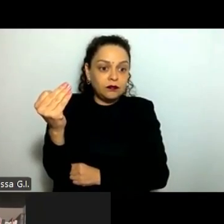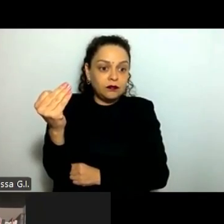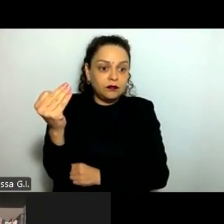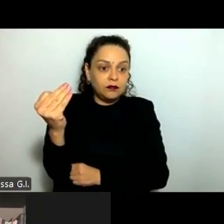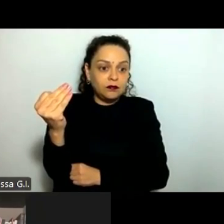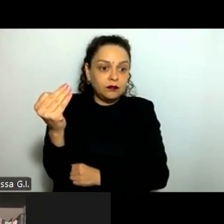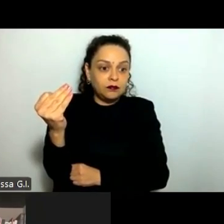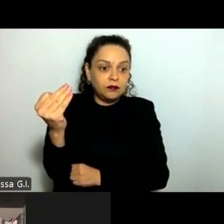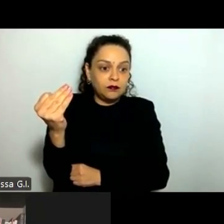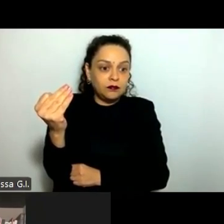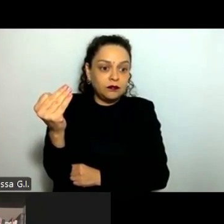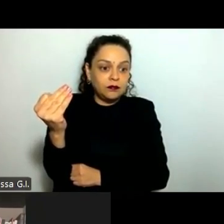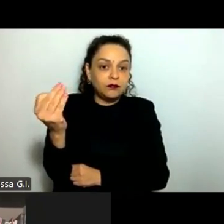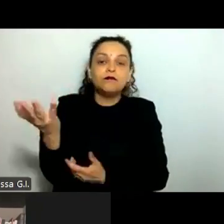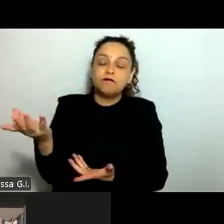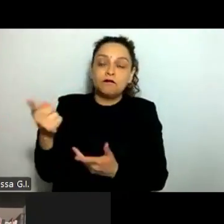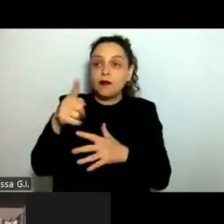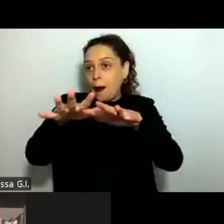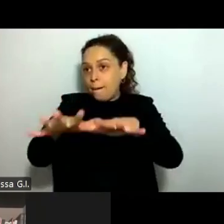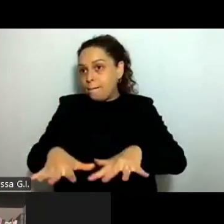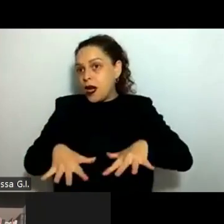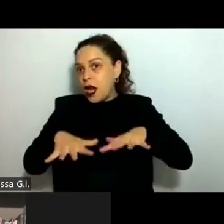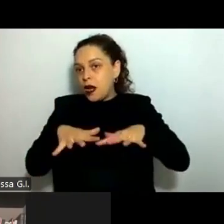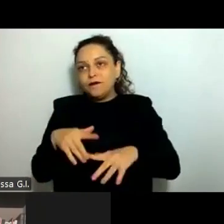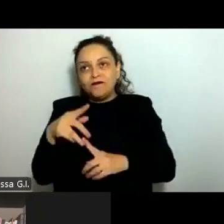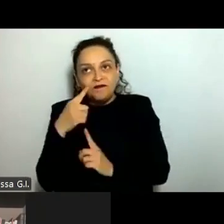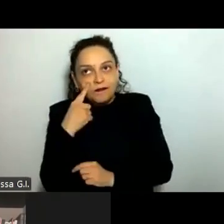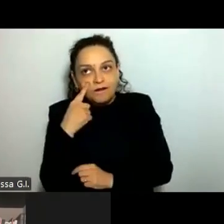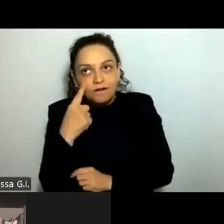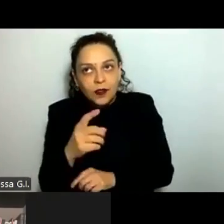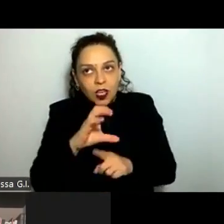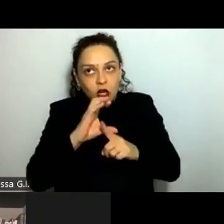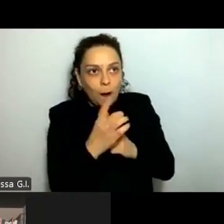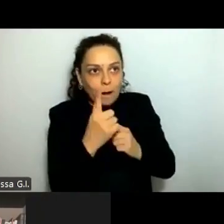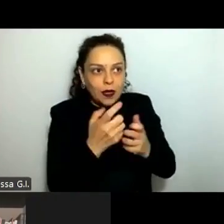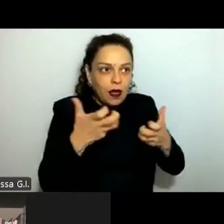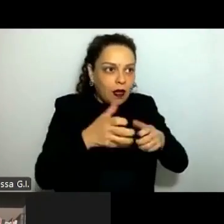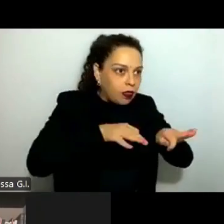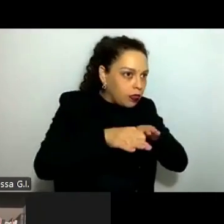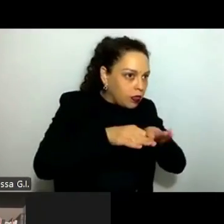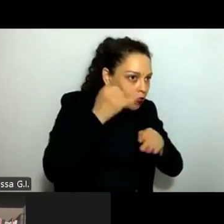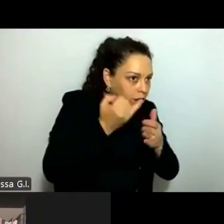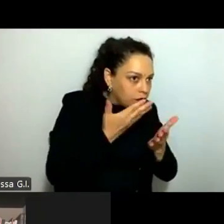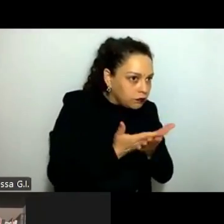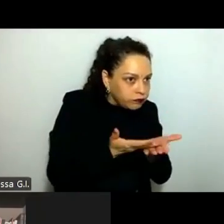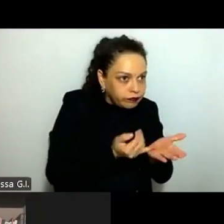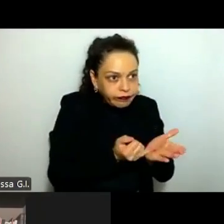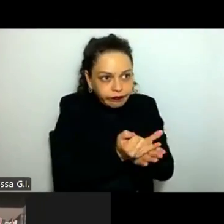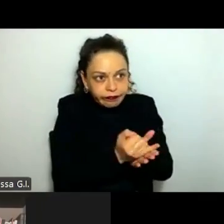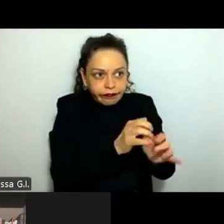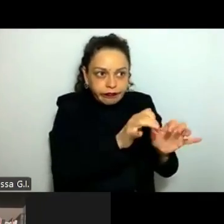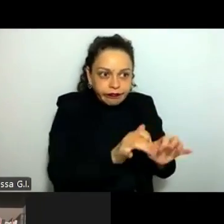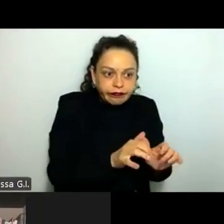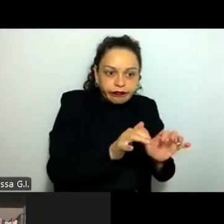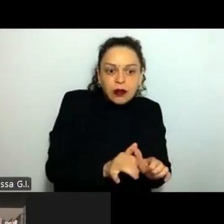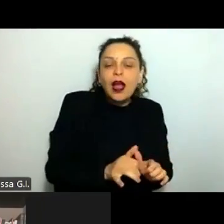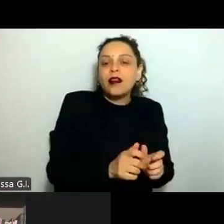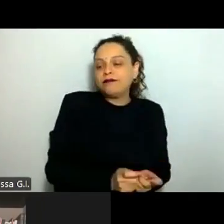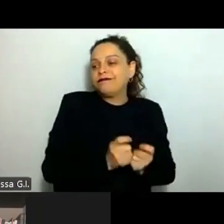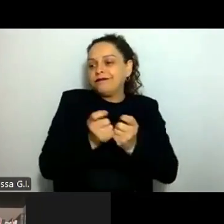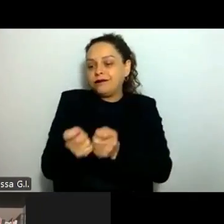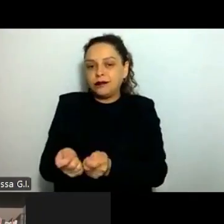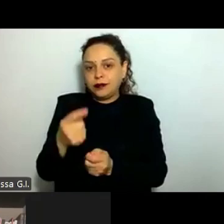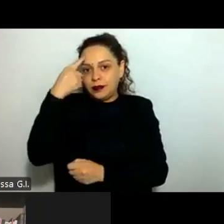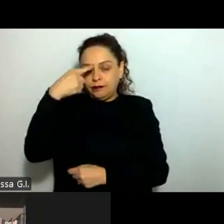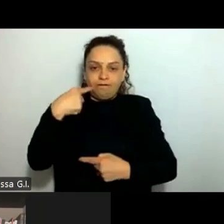trabajando, el pleno desde luego estará atento a lo que las mismas comisiones determinen, porque al final de cuentas pues estos